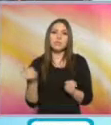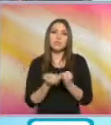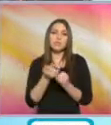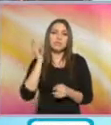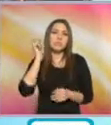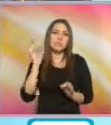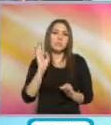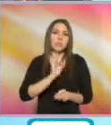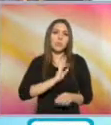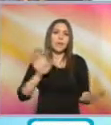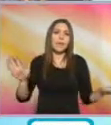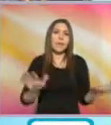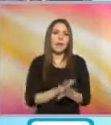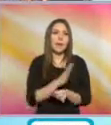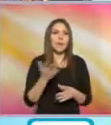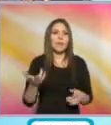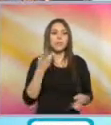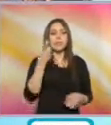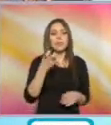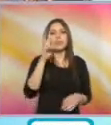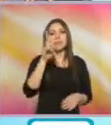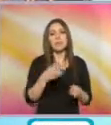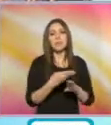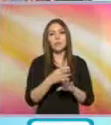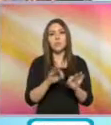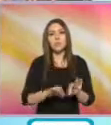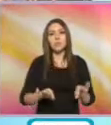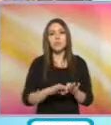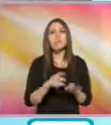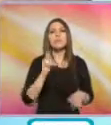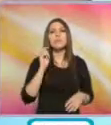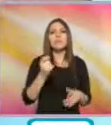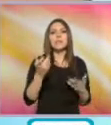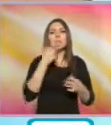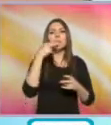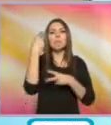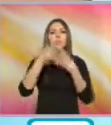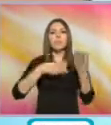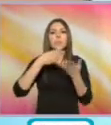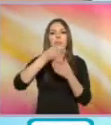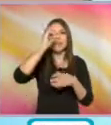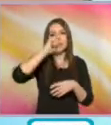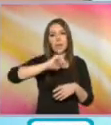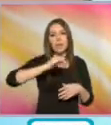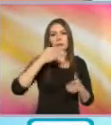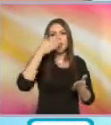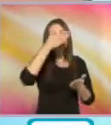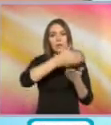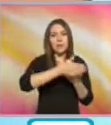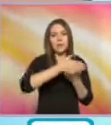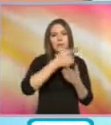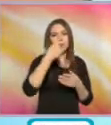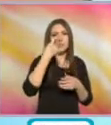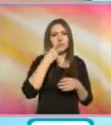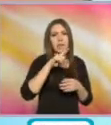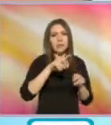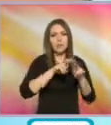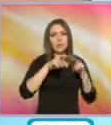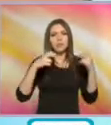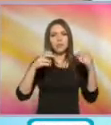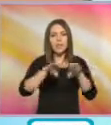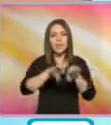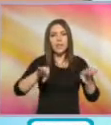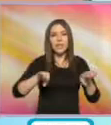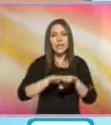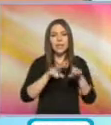Y Claro. pues bueno, eso sería muy importante. ¿Qué hace un jefe de gabinete en la Casa Blanca? Sí. Pues negocia también con otros actores